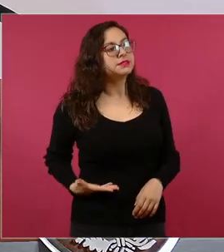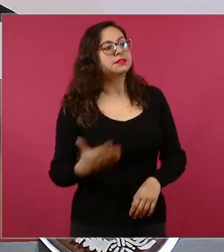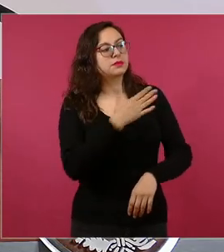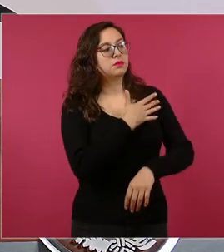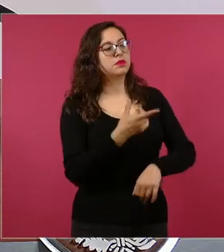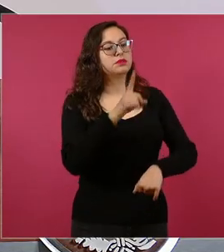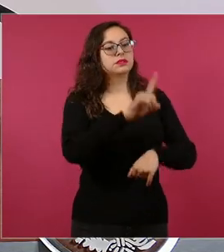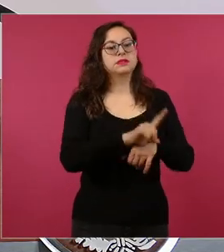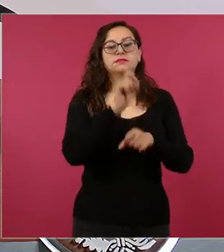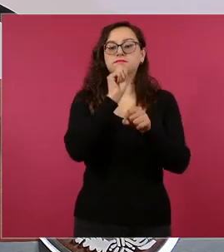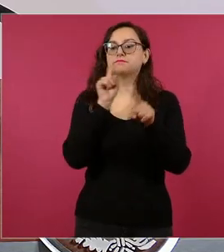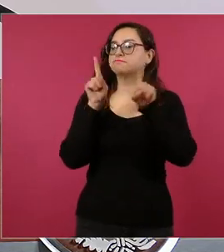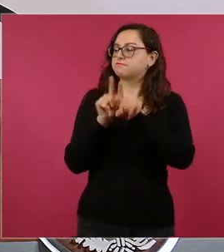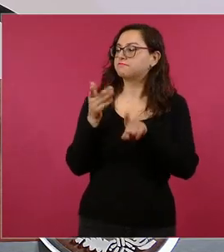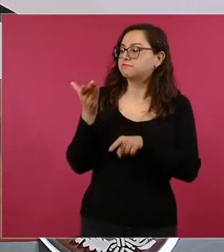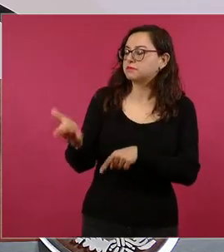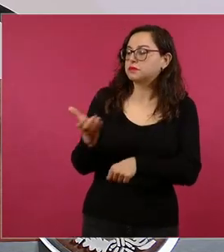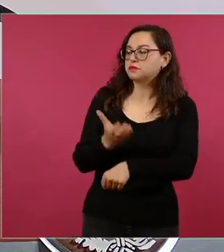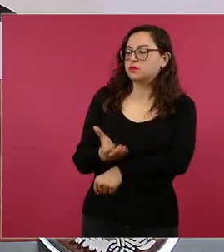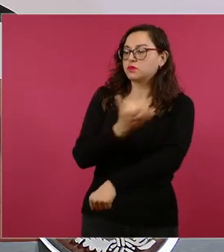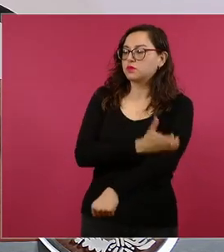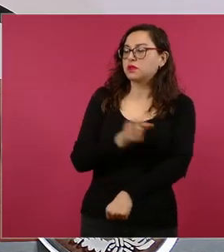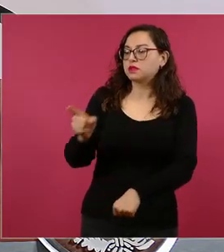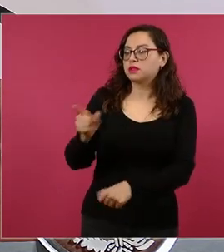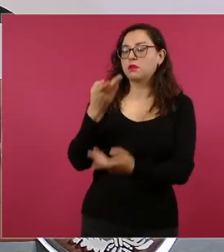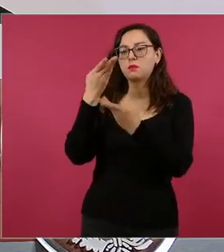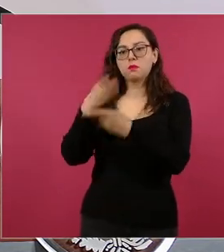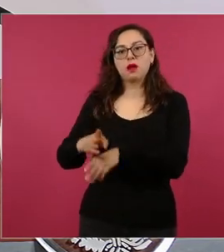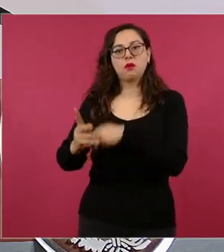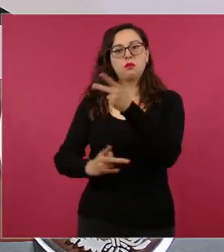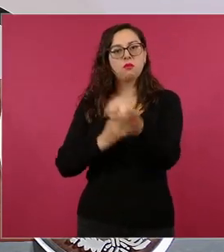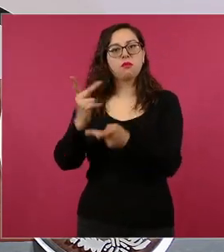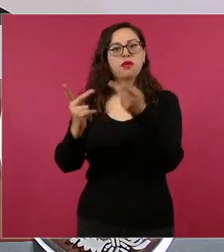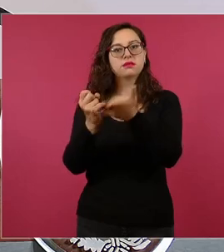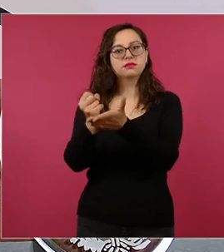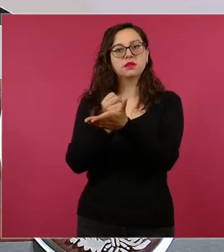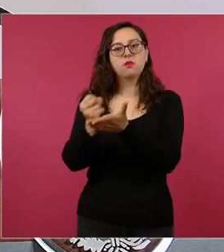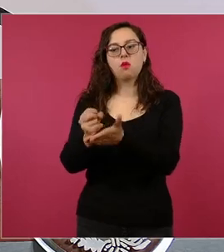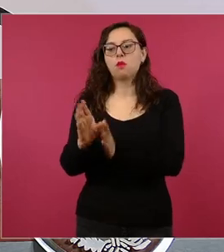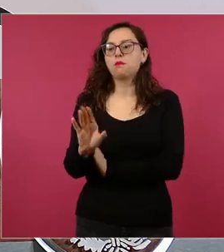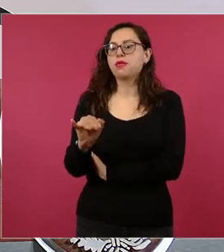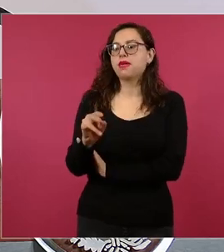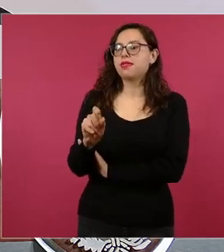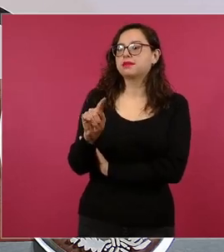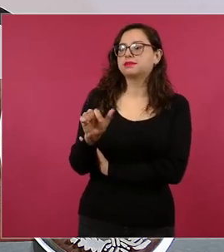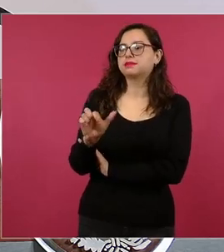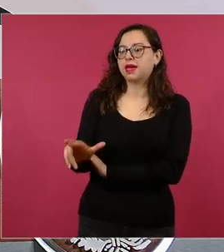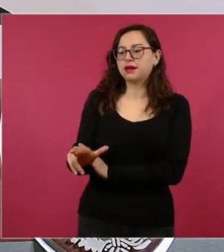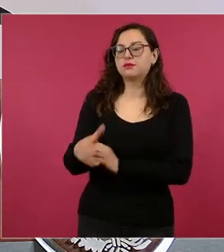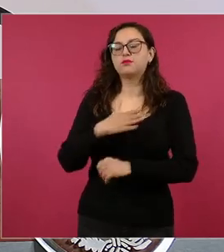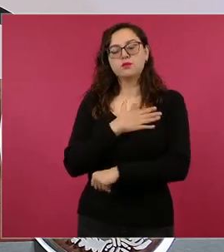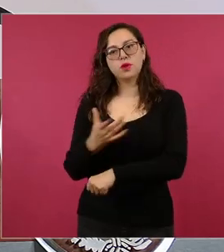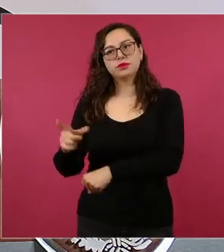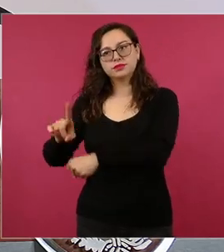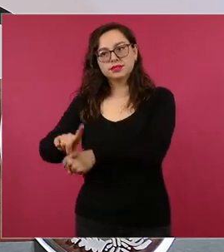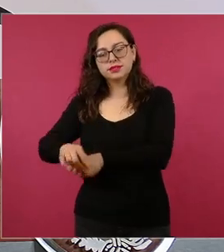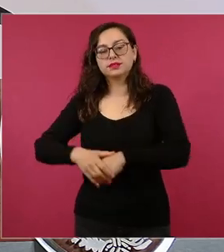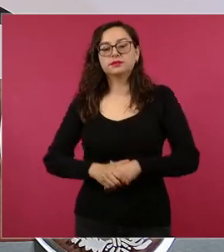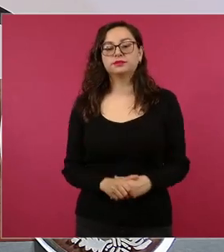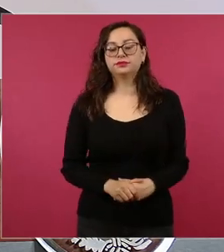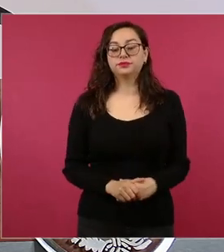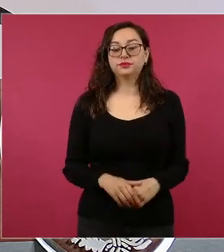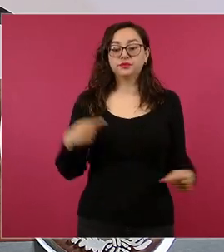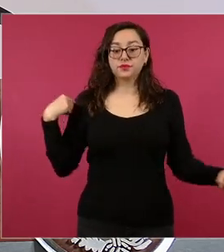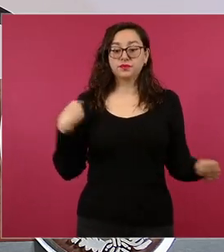estar con ustedes. Iniciamos como todas las semanas con el quién es quién en los precios de los combustibles y les comento que el